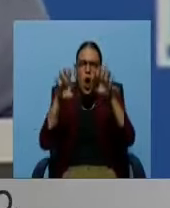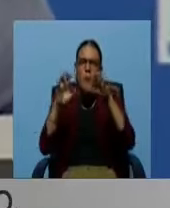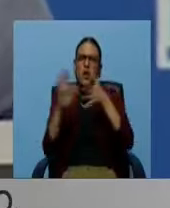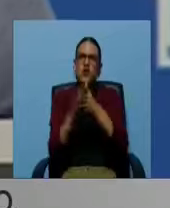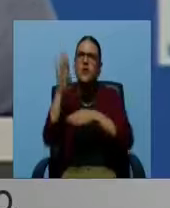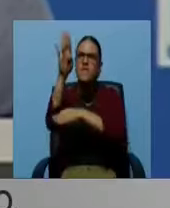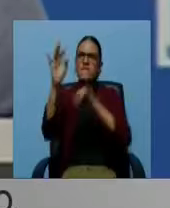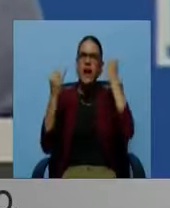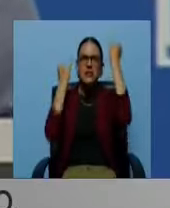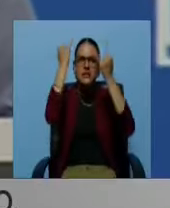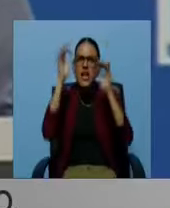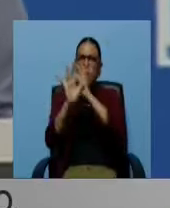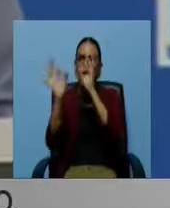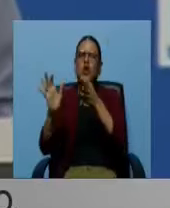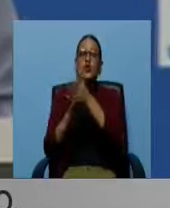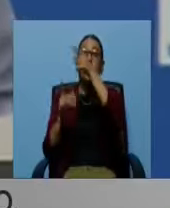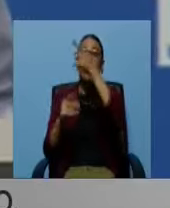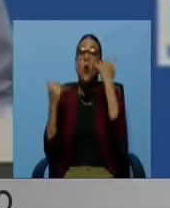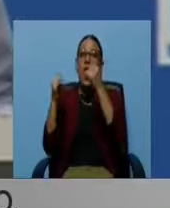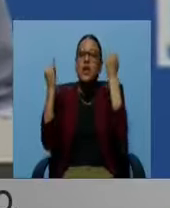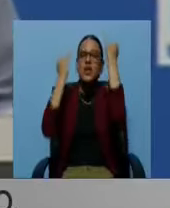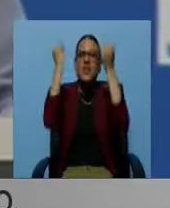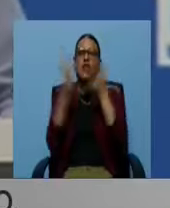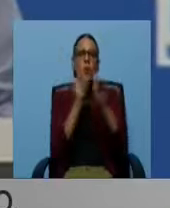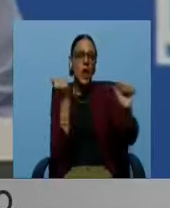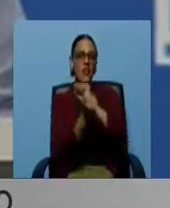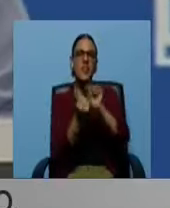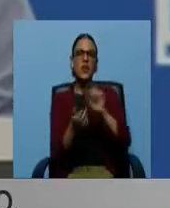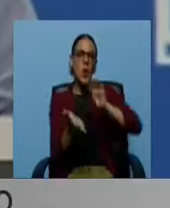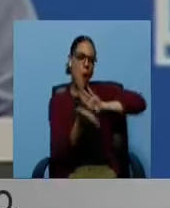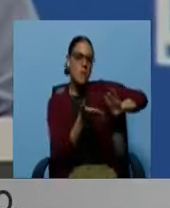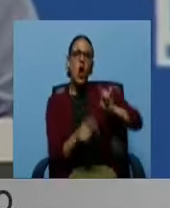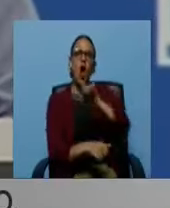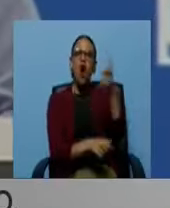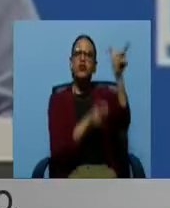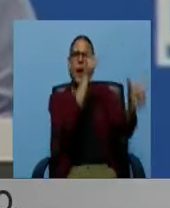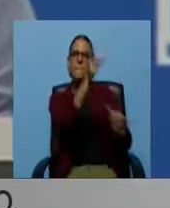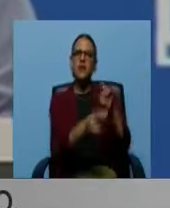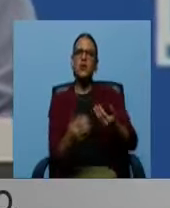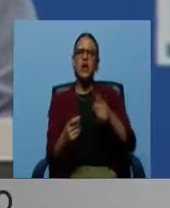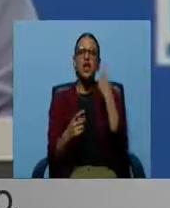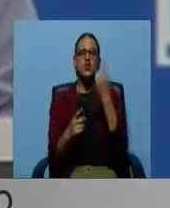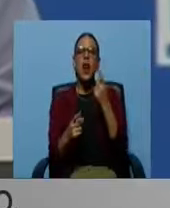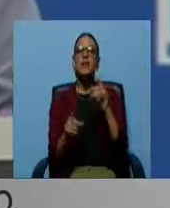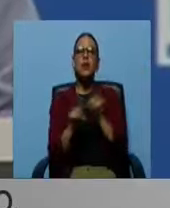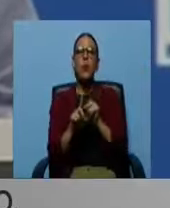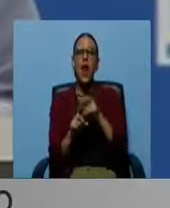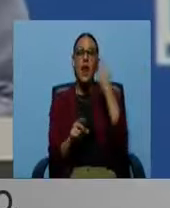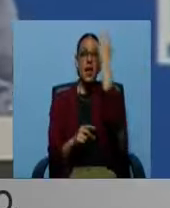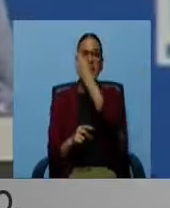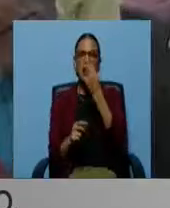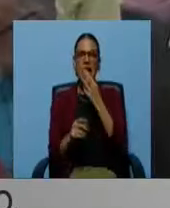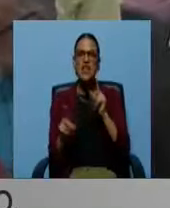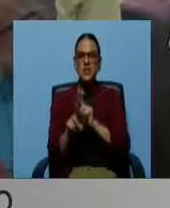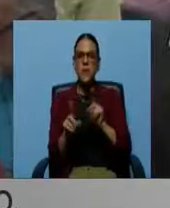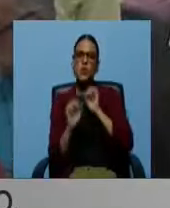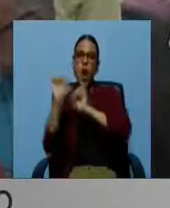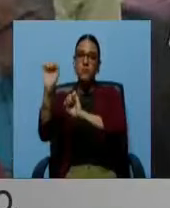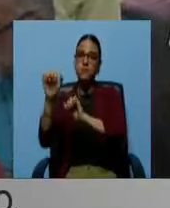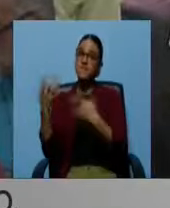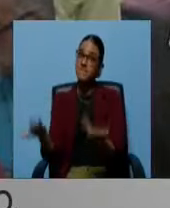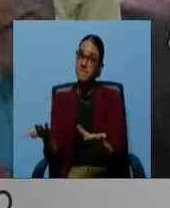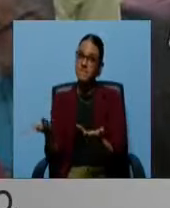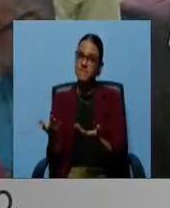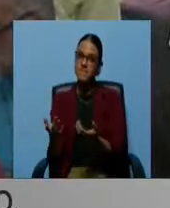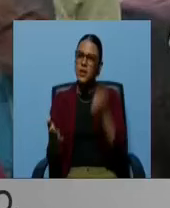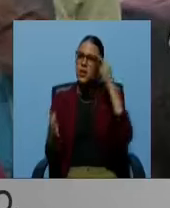fascismo, es la idea de la destrucción del otro, la idea del menosprecio del otro, la idea del racismo. En particular, el